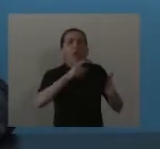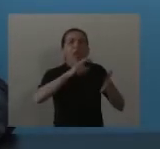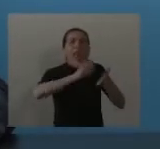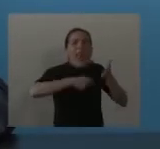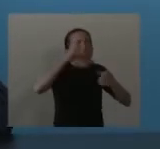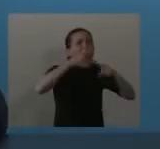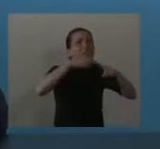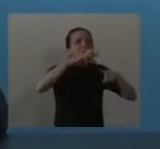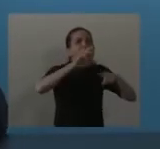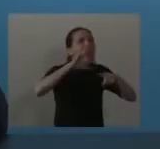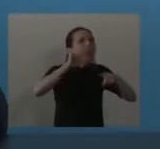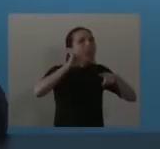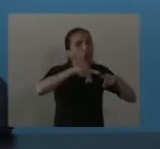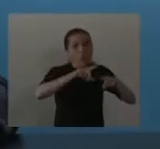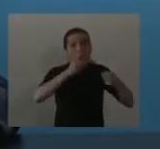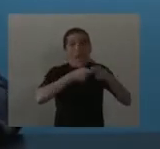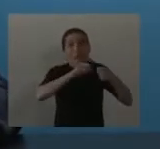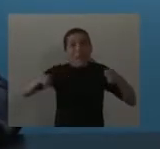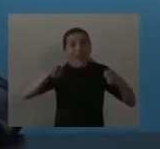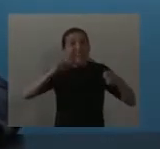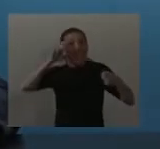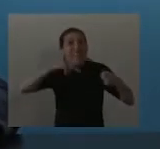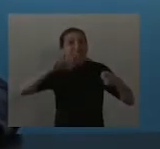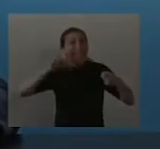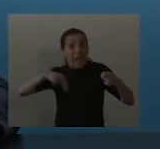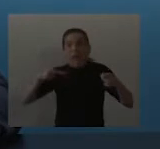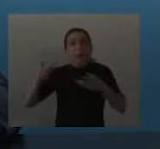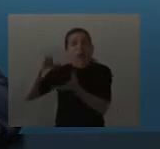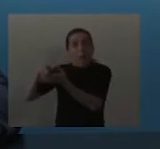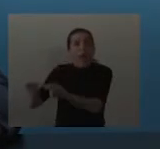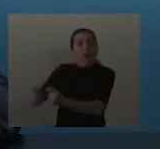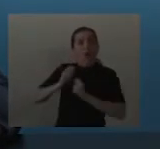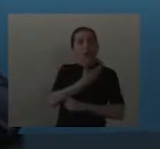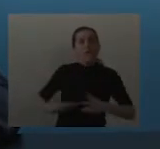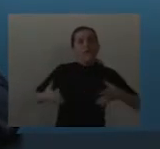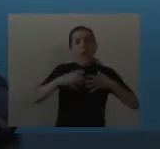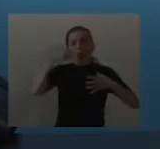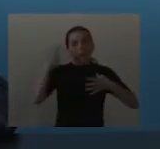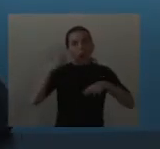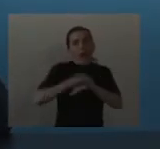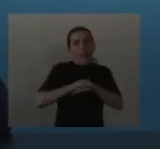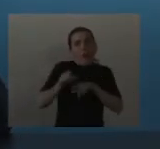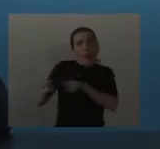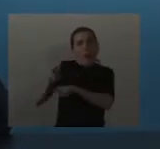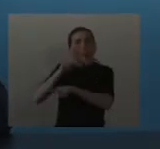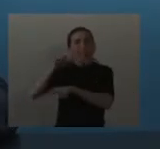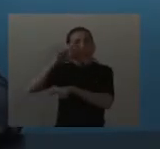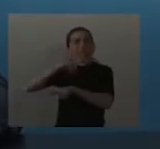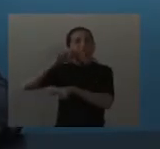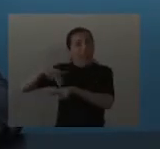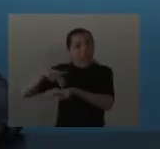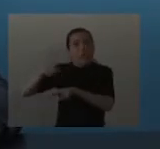al gobierno, que tenga una política a fondo. En este caso, entendemos que se trata de un caso testigo. Bueno, en el comunicado que